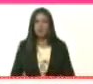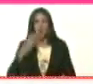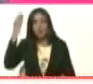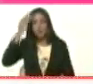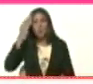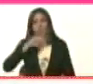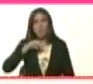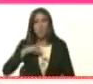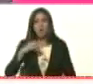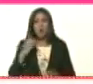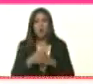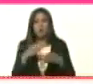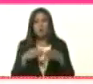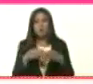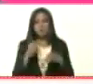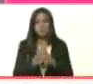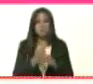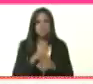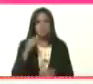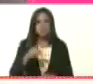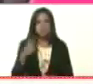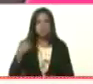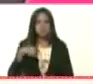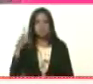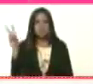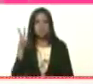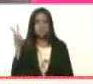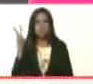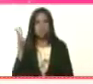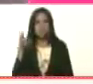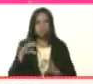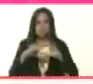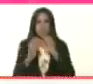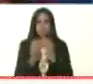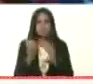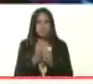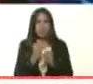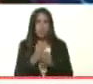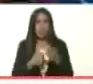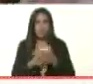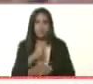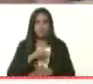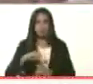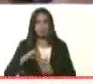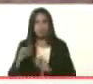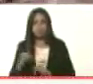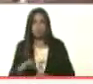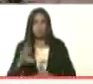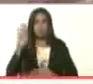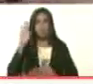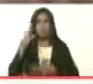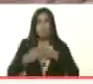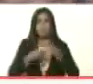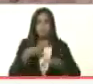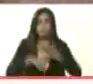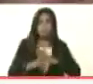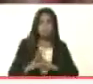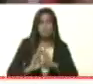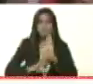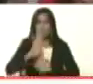que la clase trabajadora que hoy tiene Venezuela es una clase trabajadora comprometida hacia el